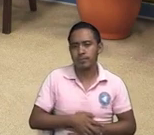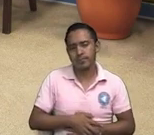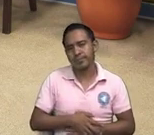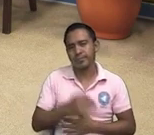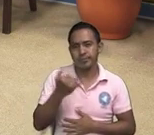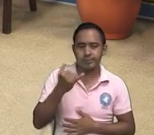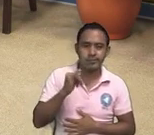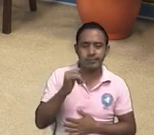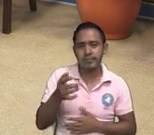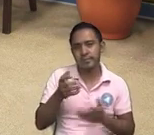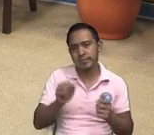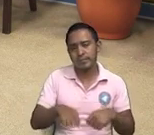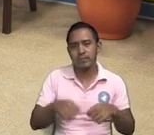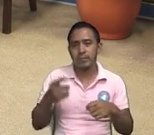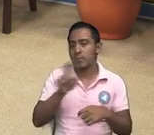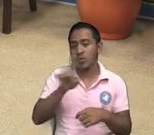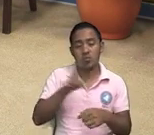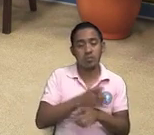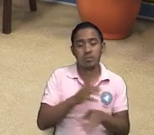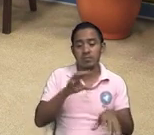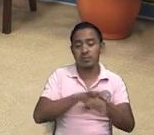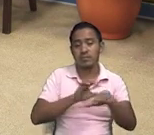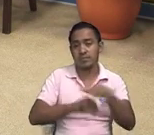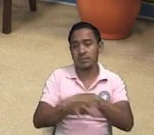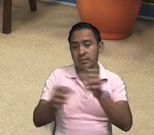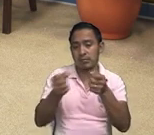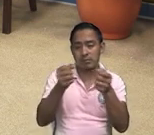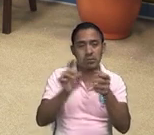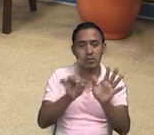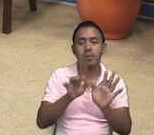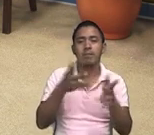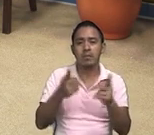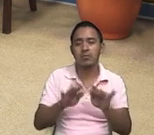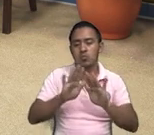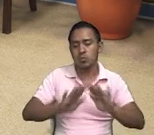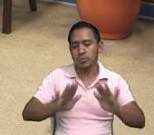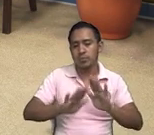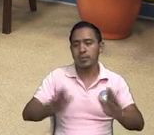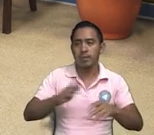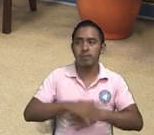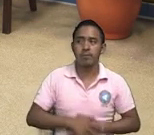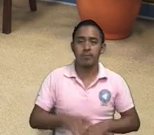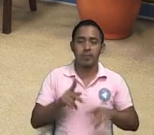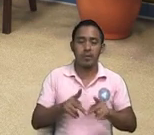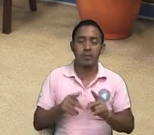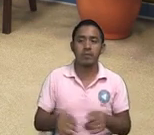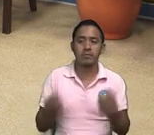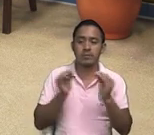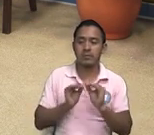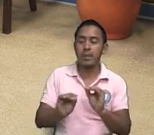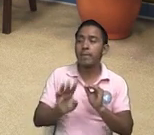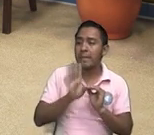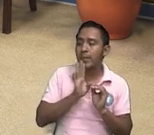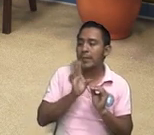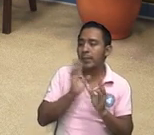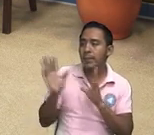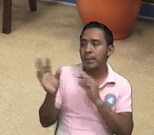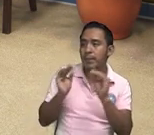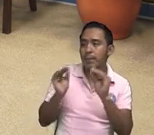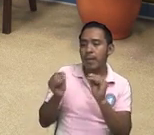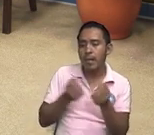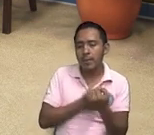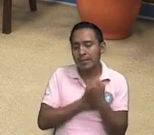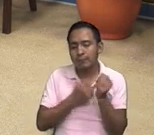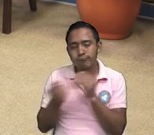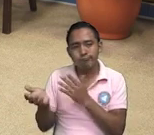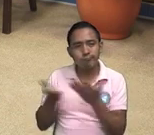aves silvestres, okay, y no deberían de estar, pero sí se han sido domesticados, las personas conviven con nosotros, les enseñamos a hablar y les tomamos cariño y